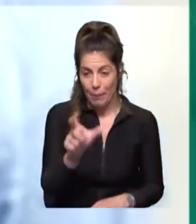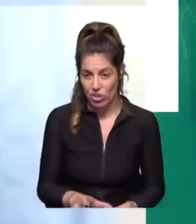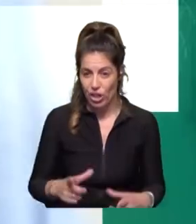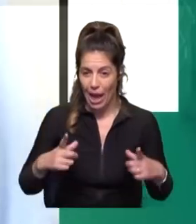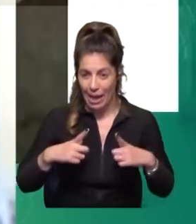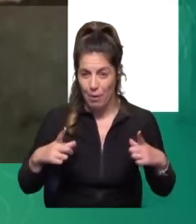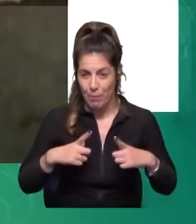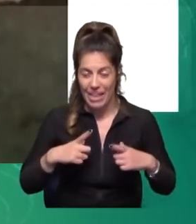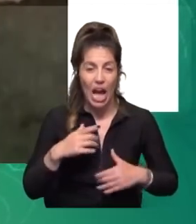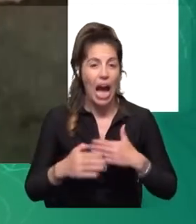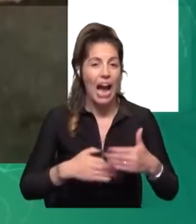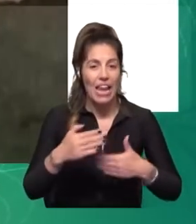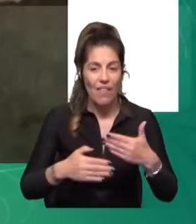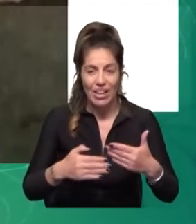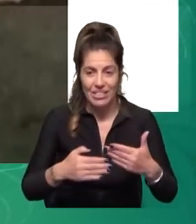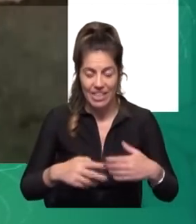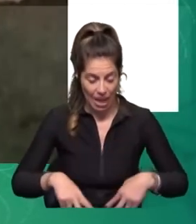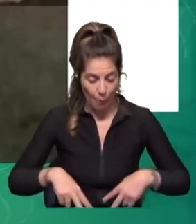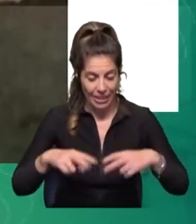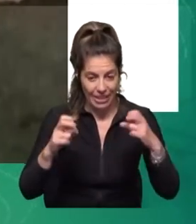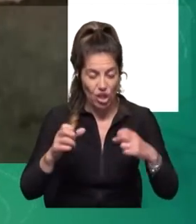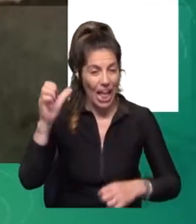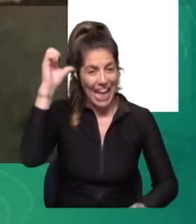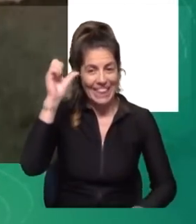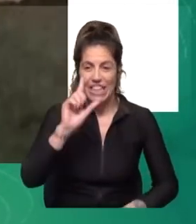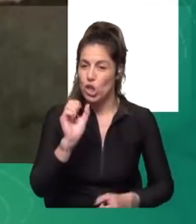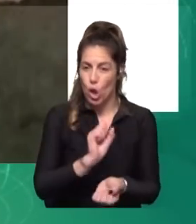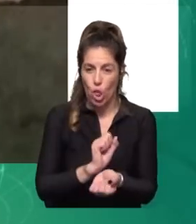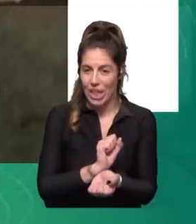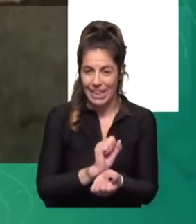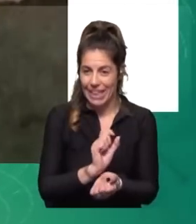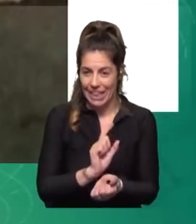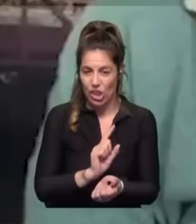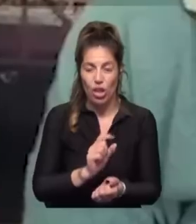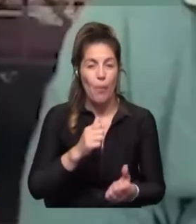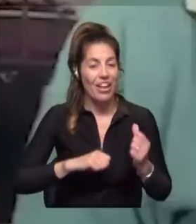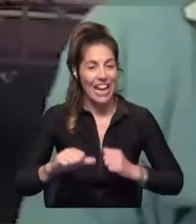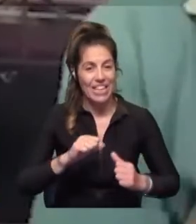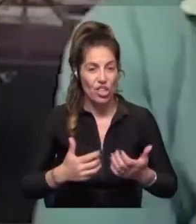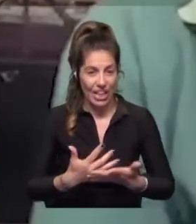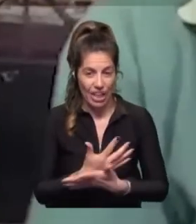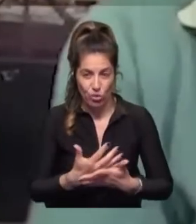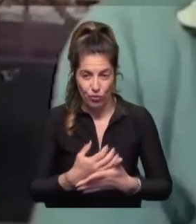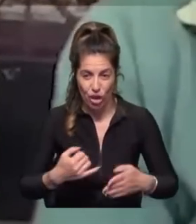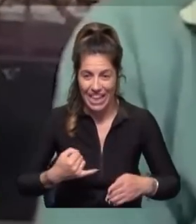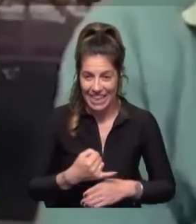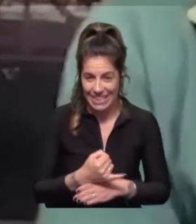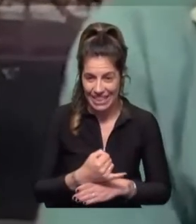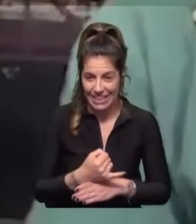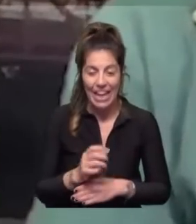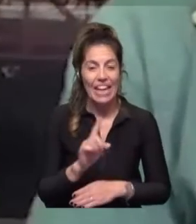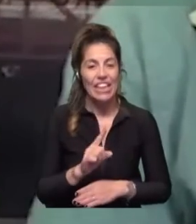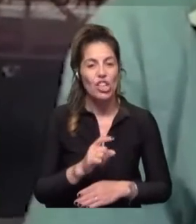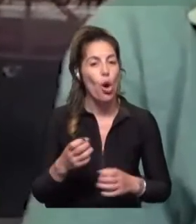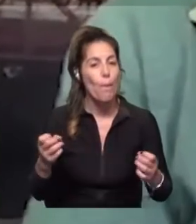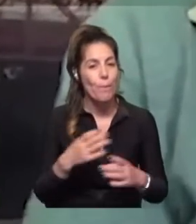a la espera del avance de la indagatoria el edil no quedó detenido el fin de semana debido a las lesiones que sufrió en el siniestro ya que aún no